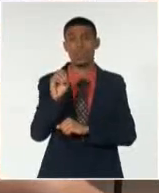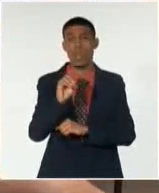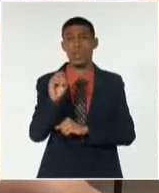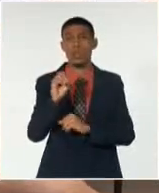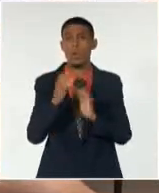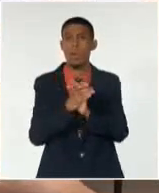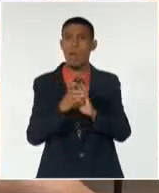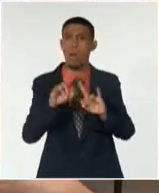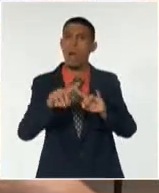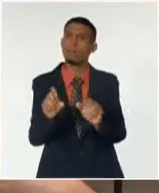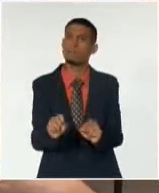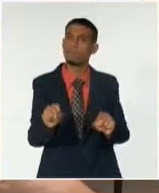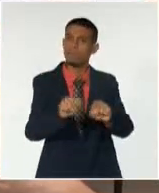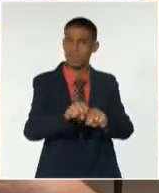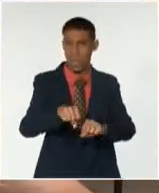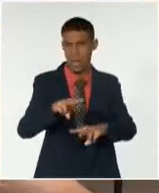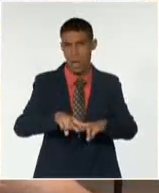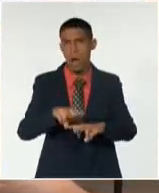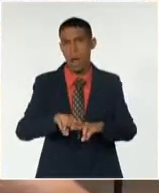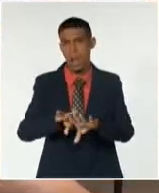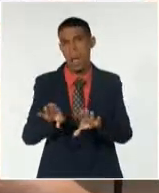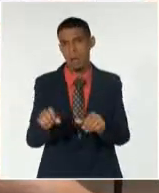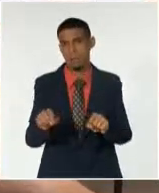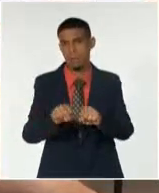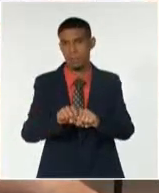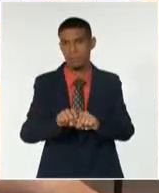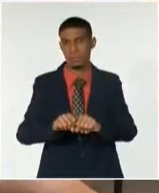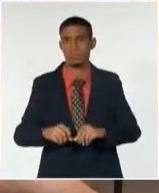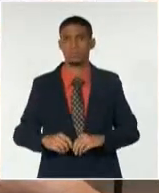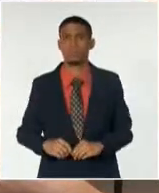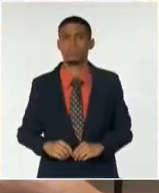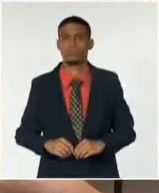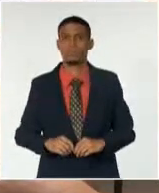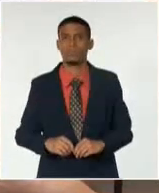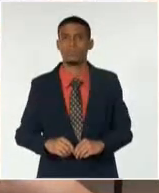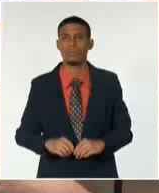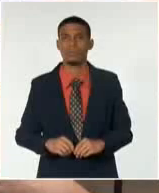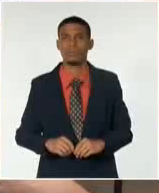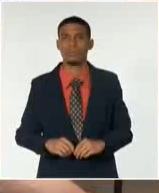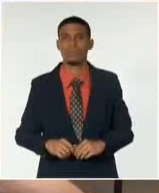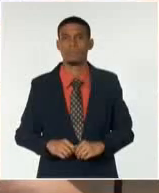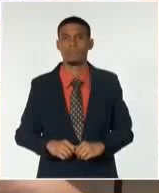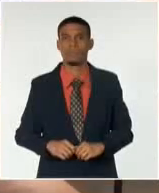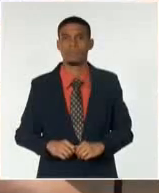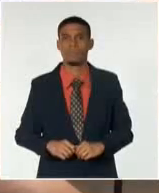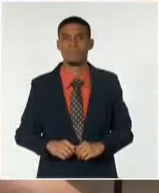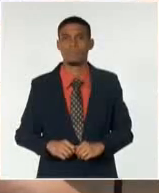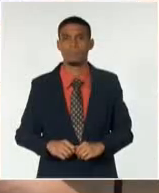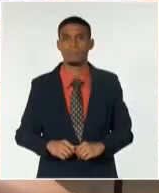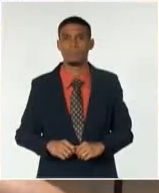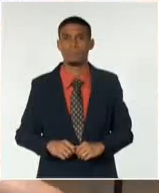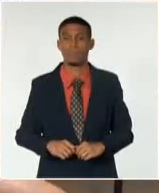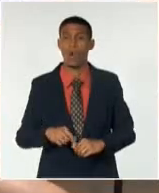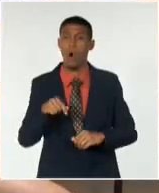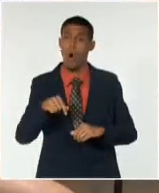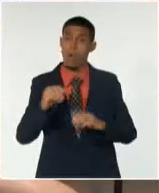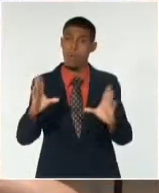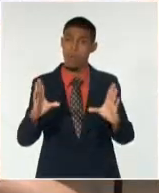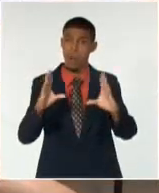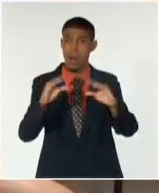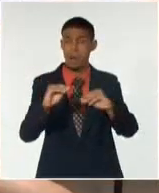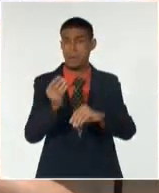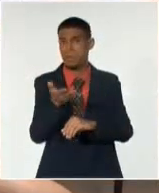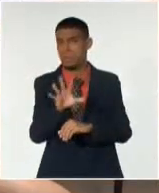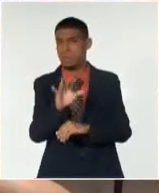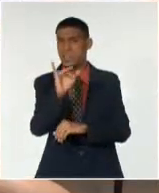las patanas de aquí de la capital, que habíamos hablado también ayer, que era el día del empate del combustible. Y el pico de hoy debe estar alrededor de